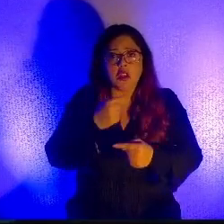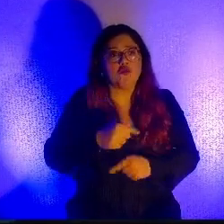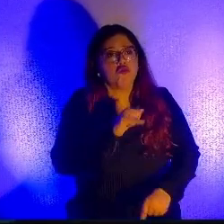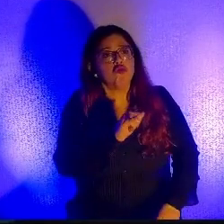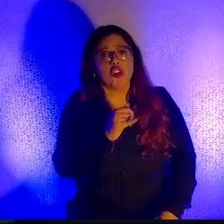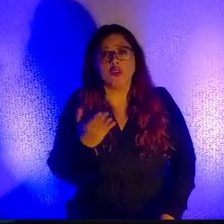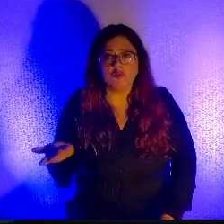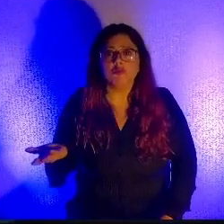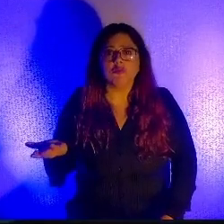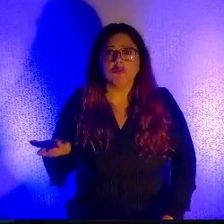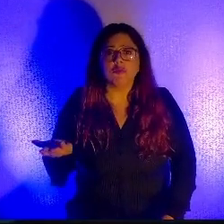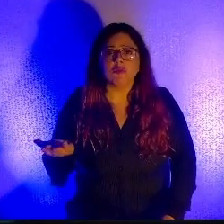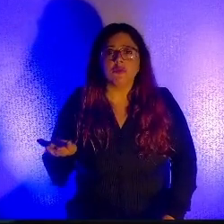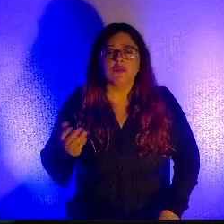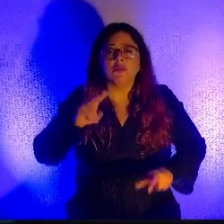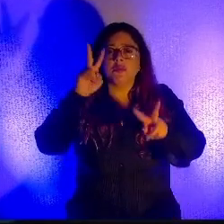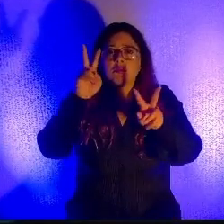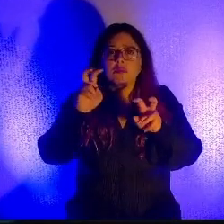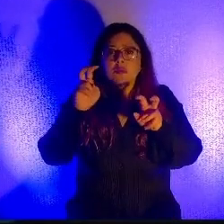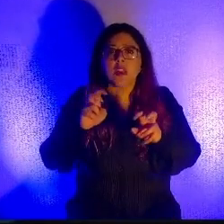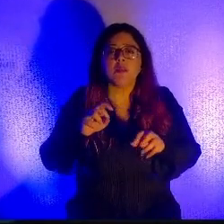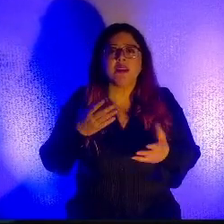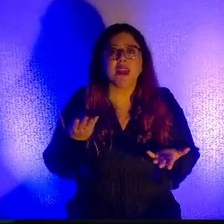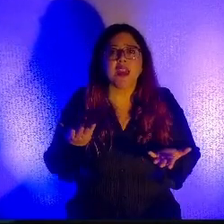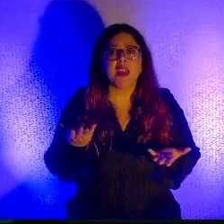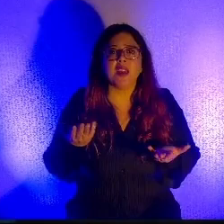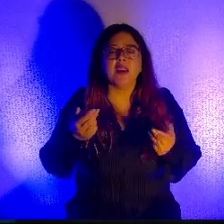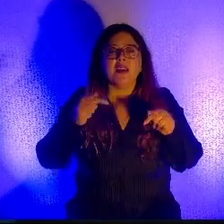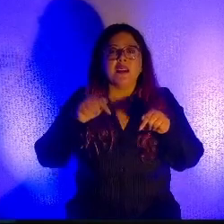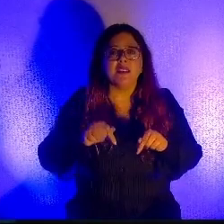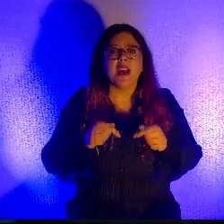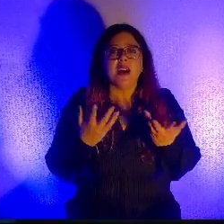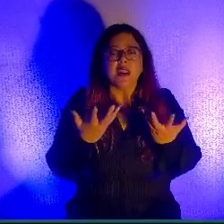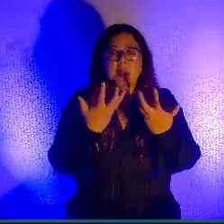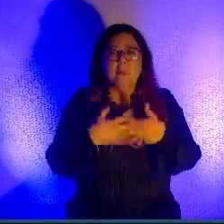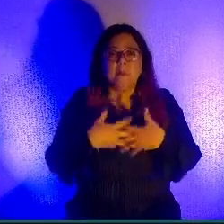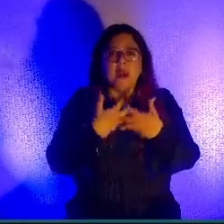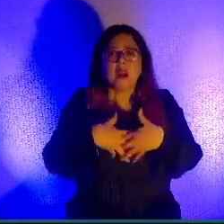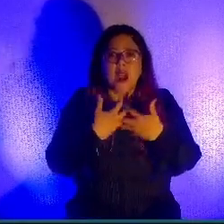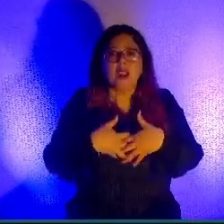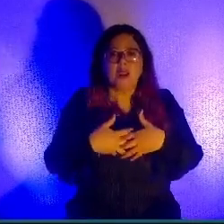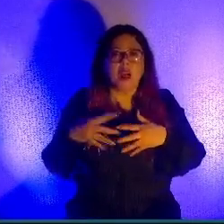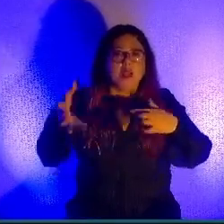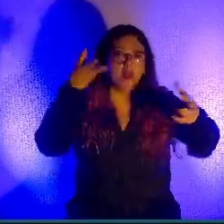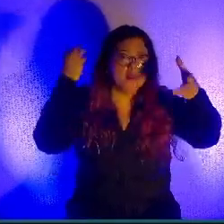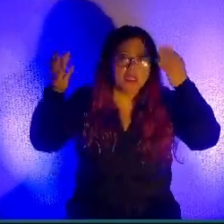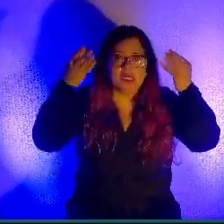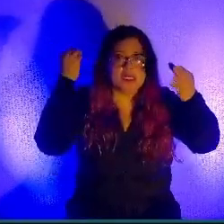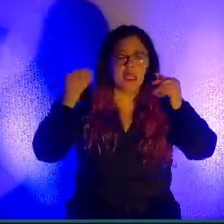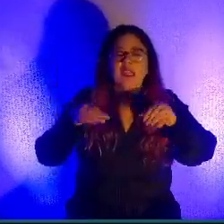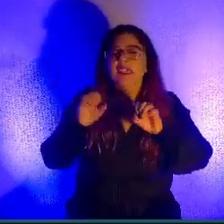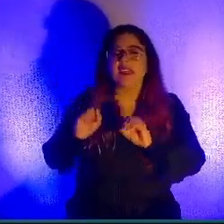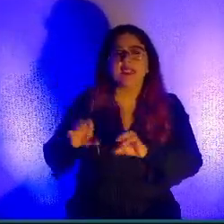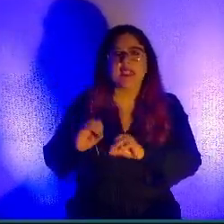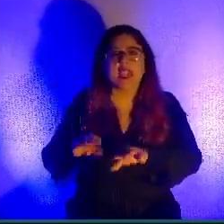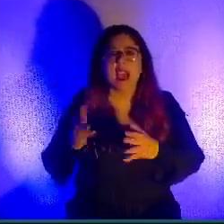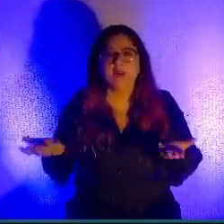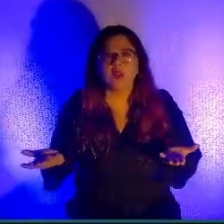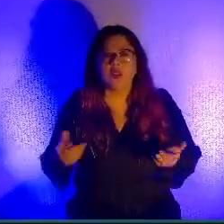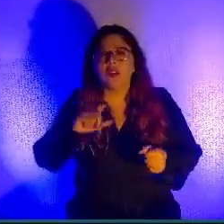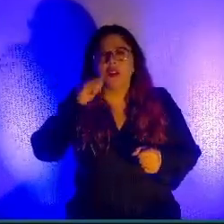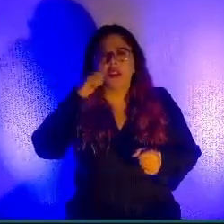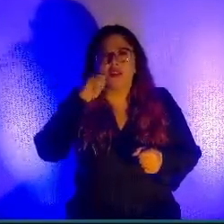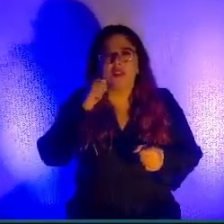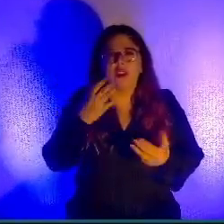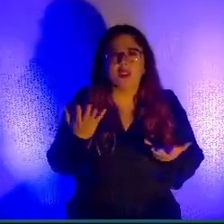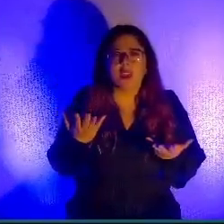hay que son los modelos de Machine learning que ya están ahí en el mercado hace mucho tiempo y que enseñábamos no o qué es una bola o que es un